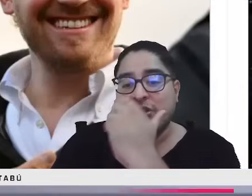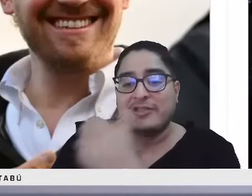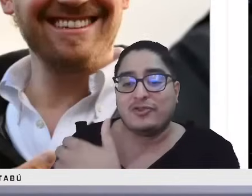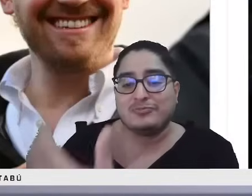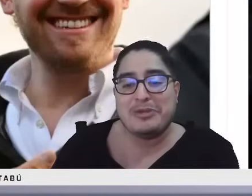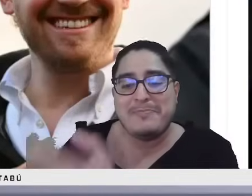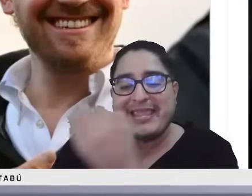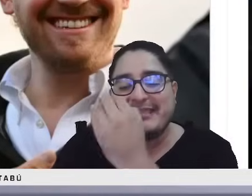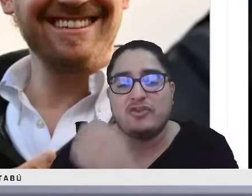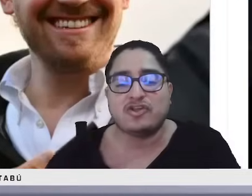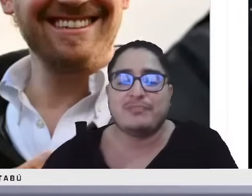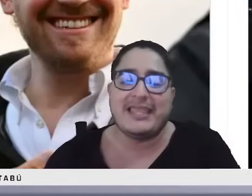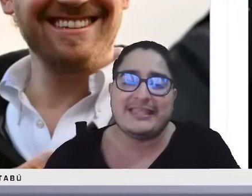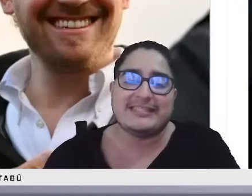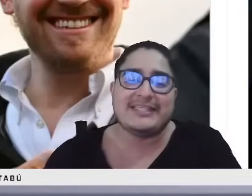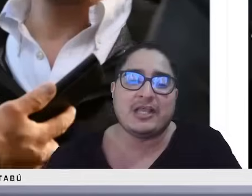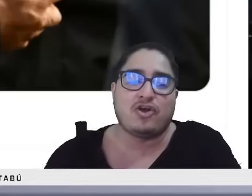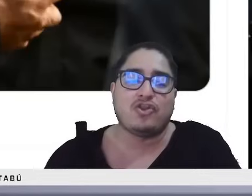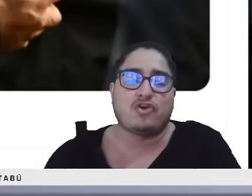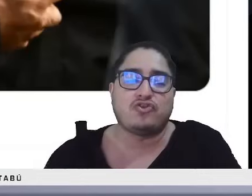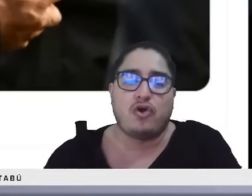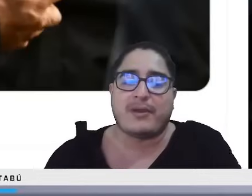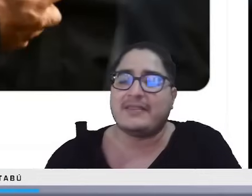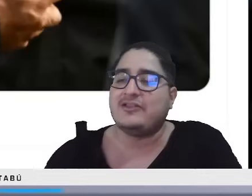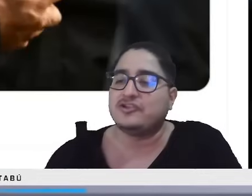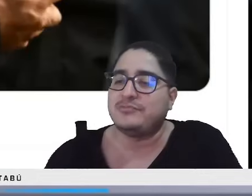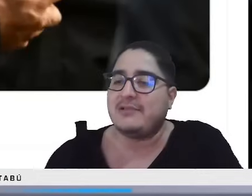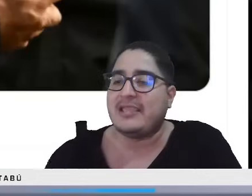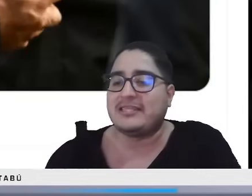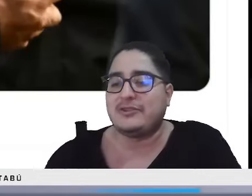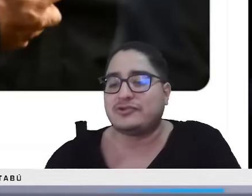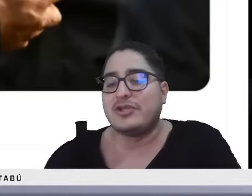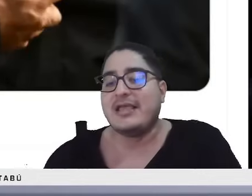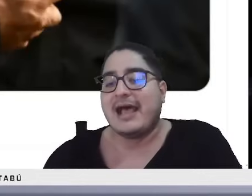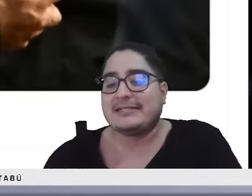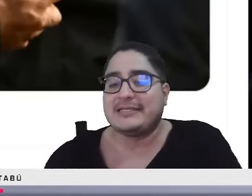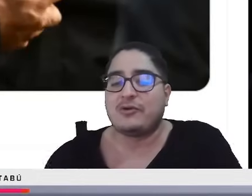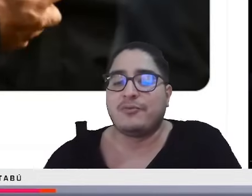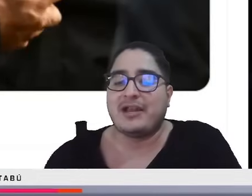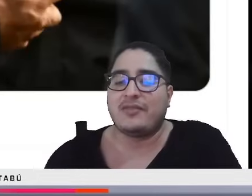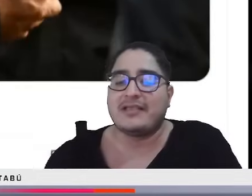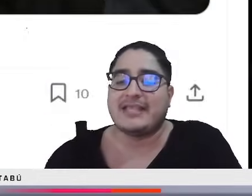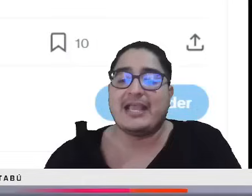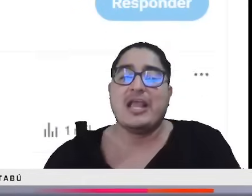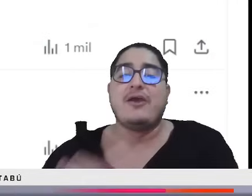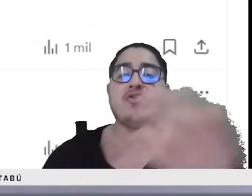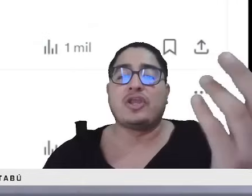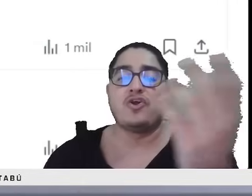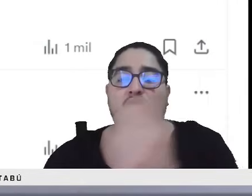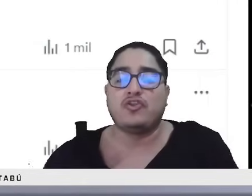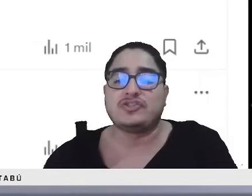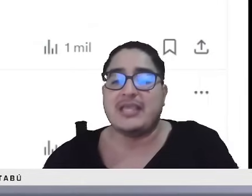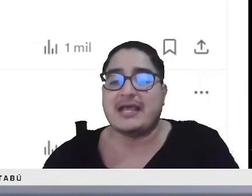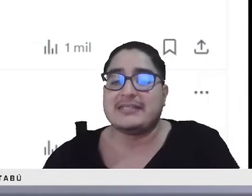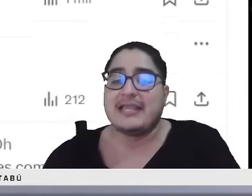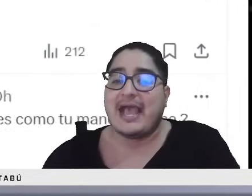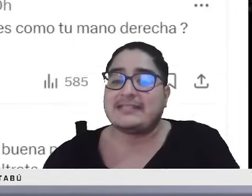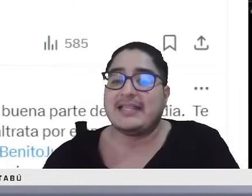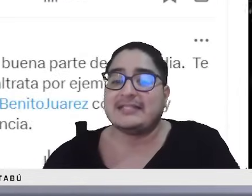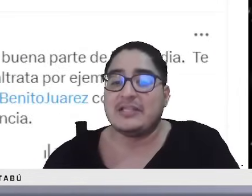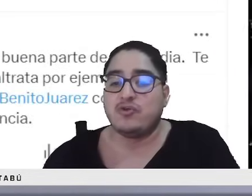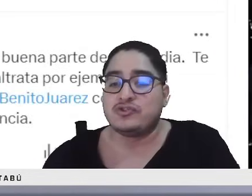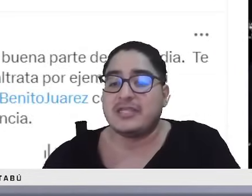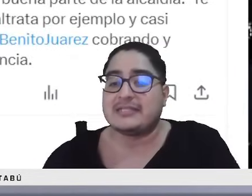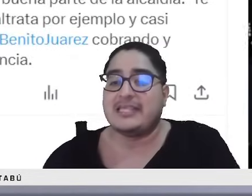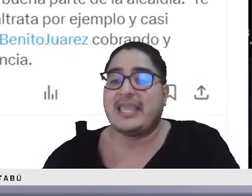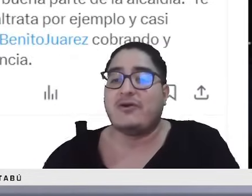es. 2022, 25 de octubre del 2022. Así que como bien lo dicen, no que no lo conocías, a este